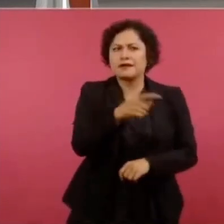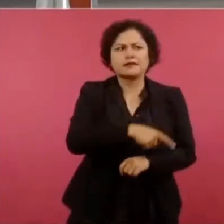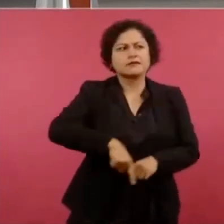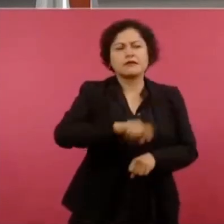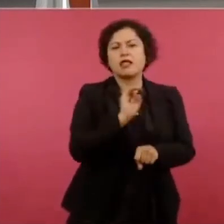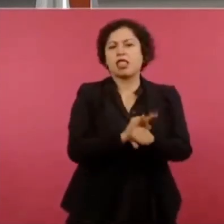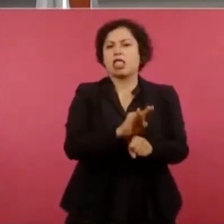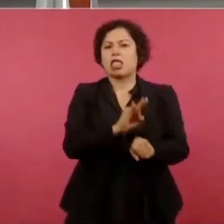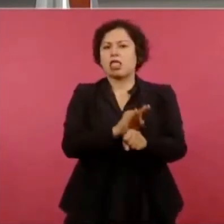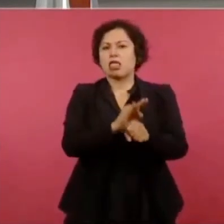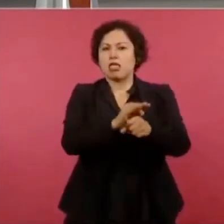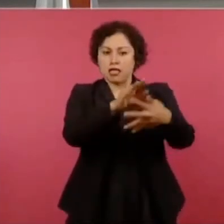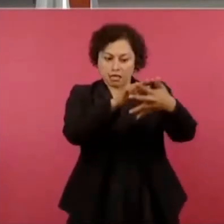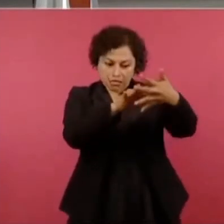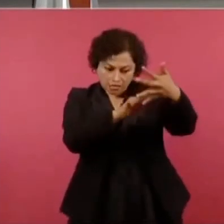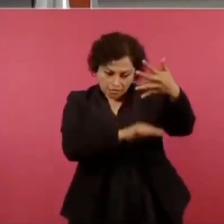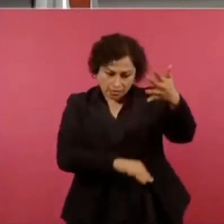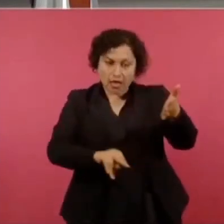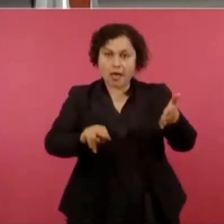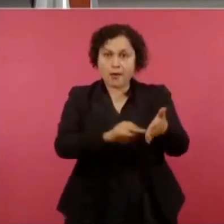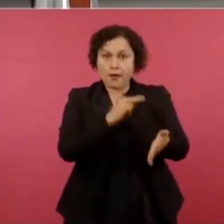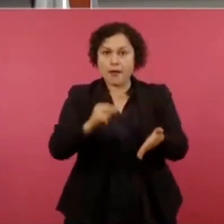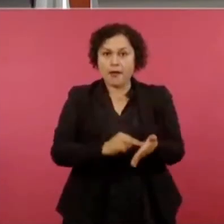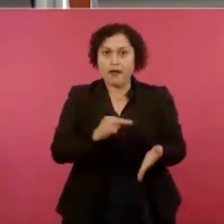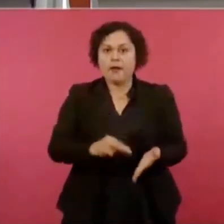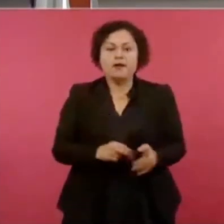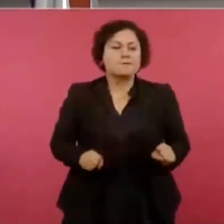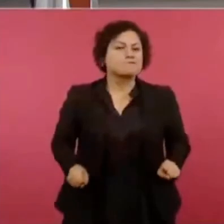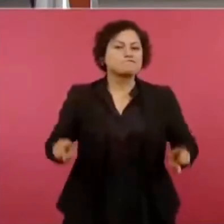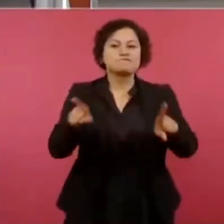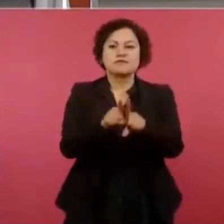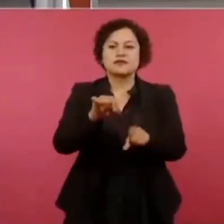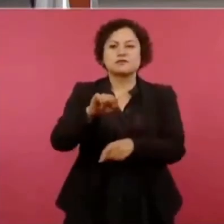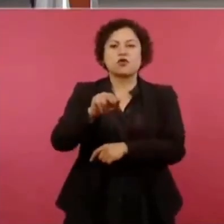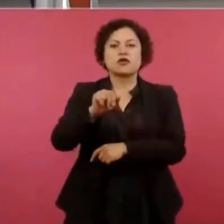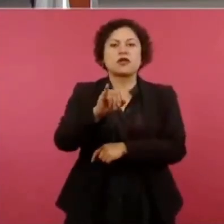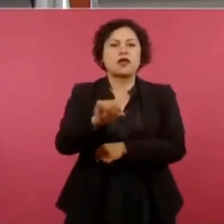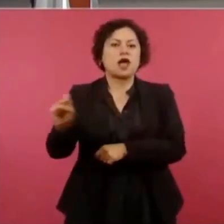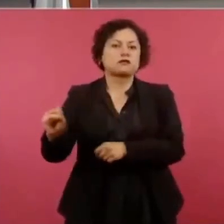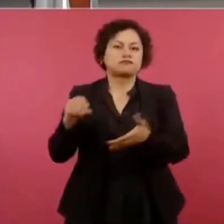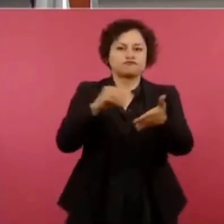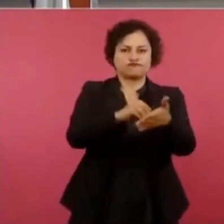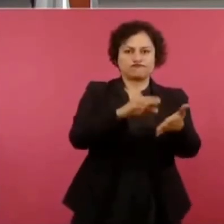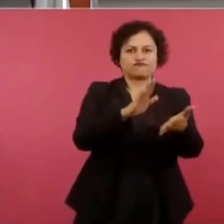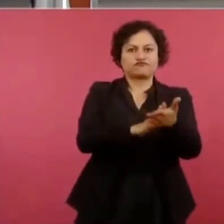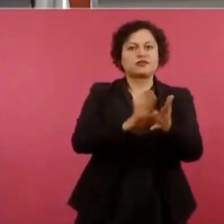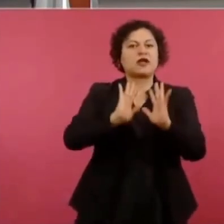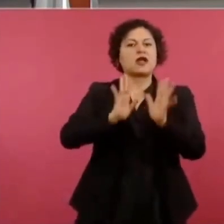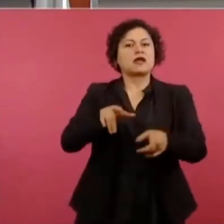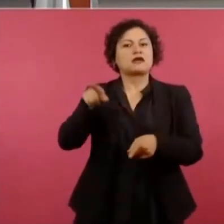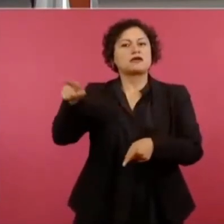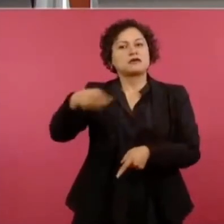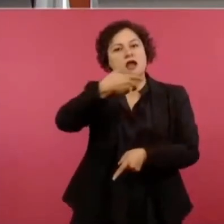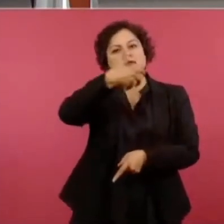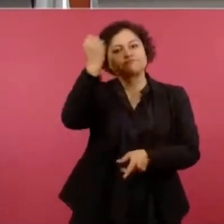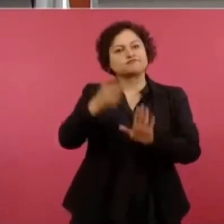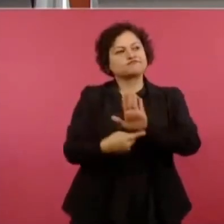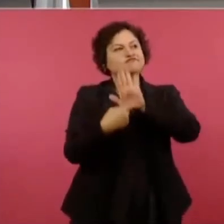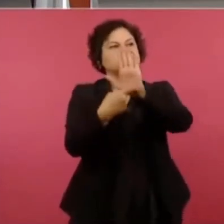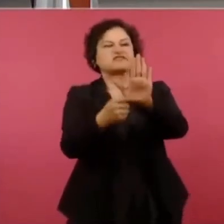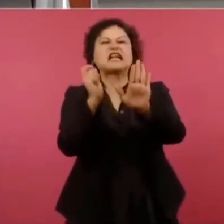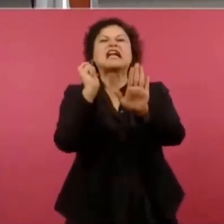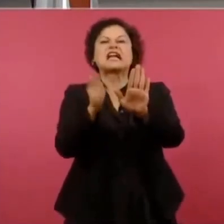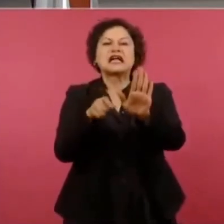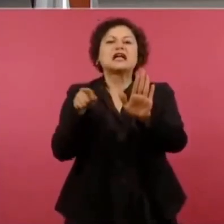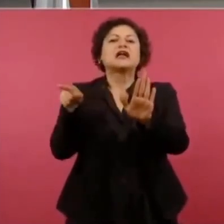firmantes y también el INAI, ya desenmascarándose totalmente como un instituto que solo ve por la oligarquía, que nunca